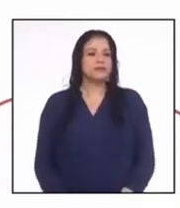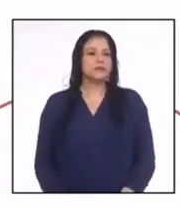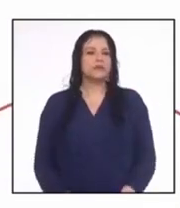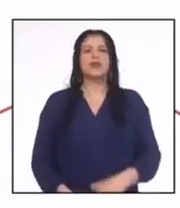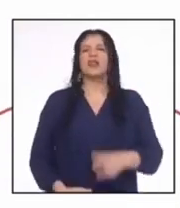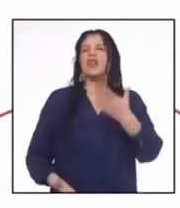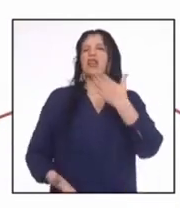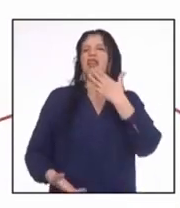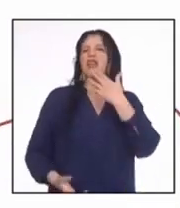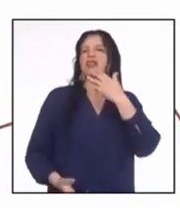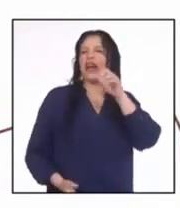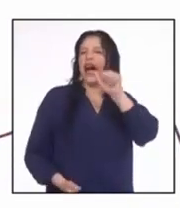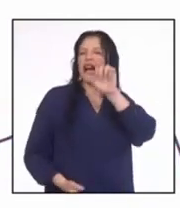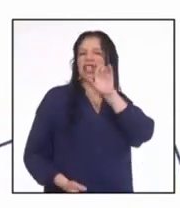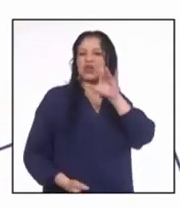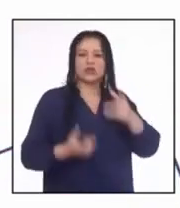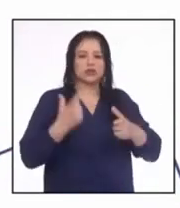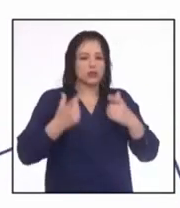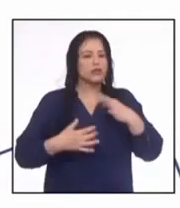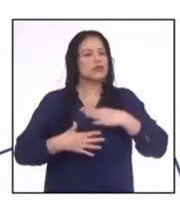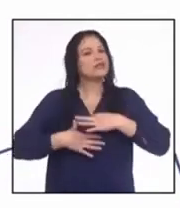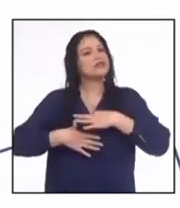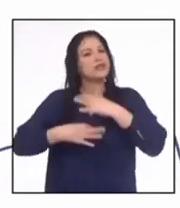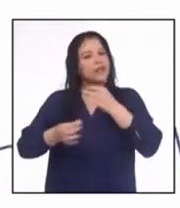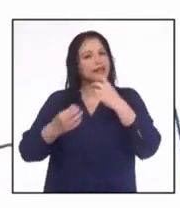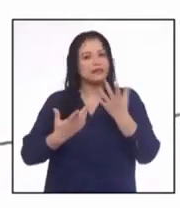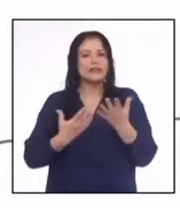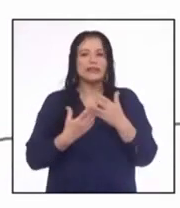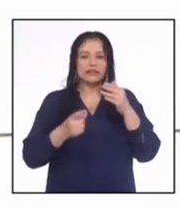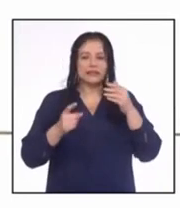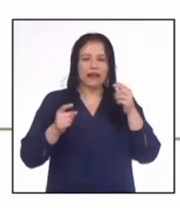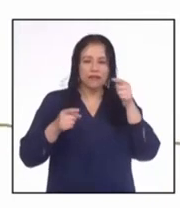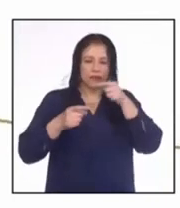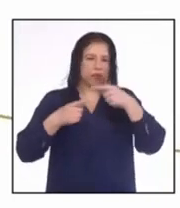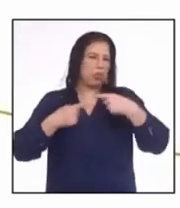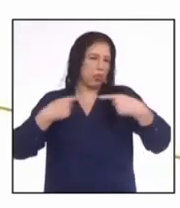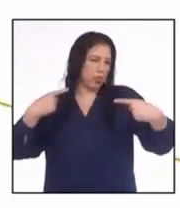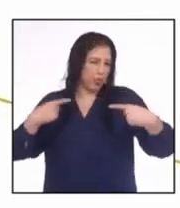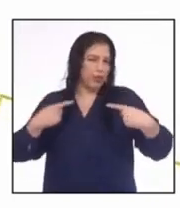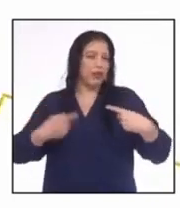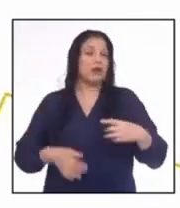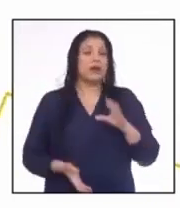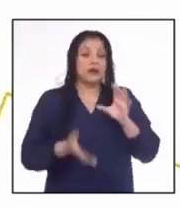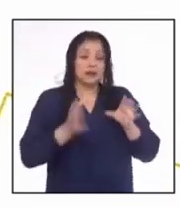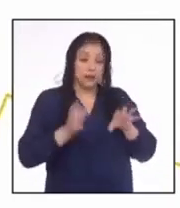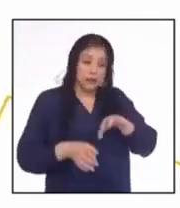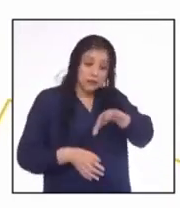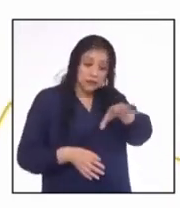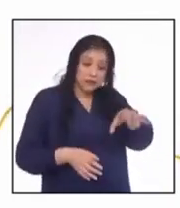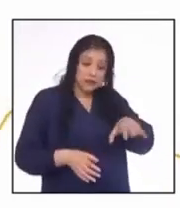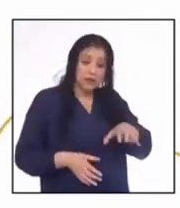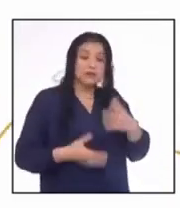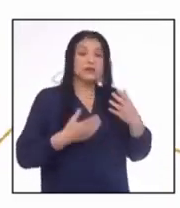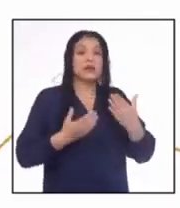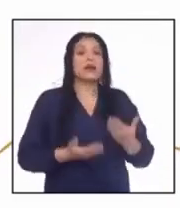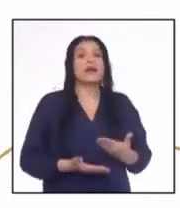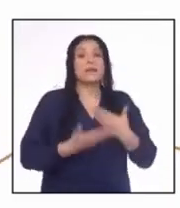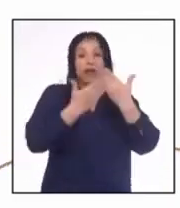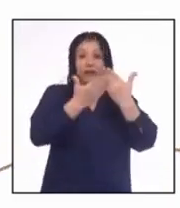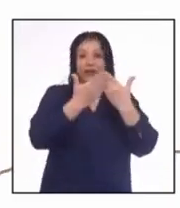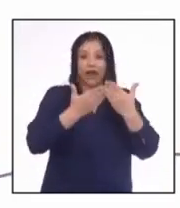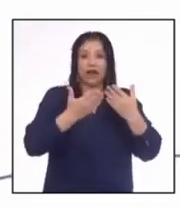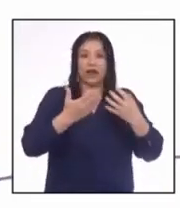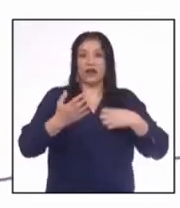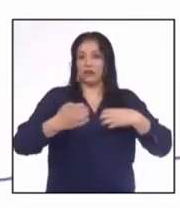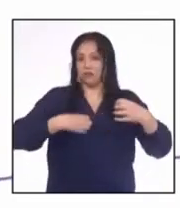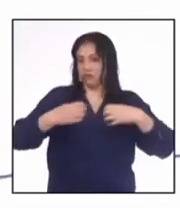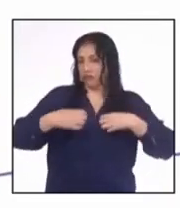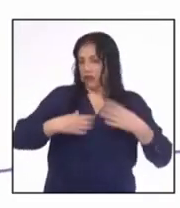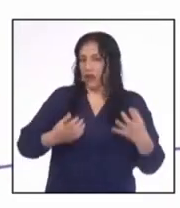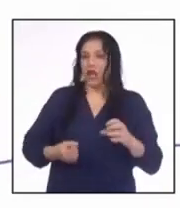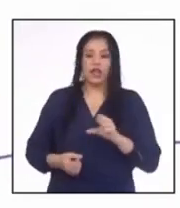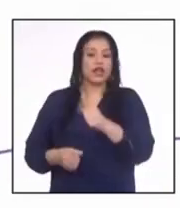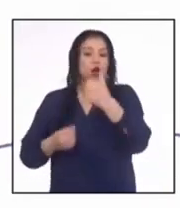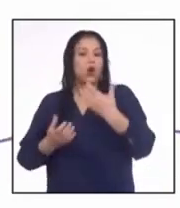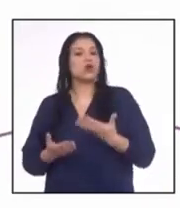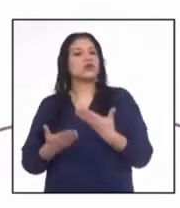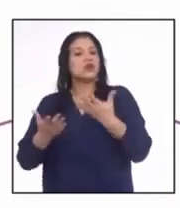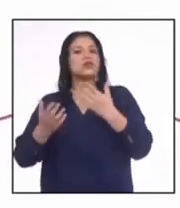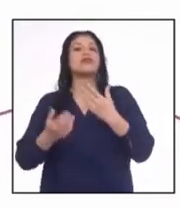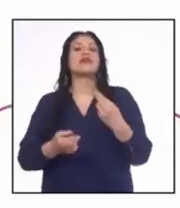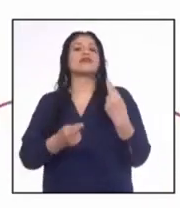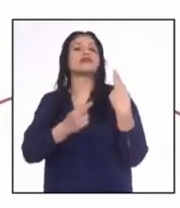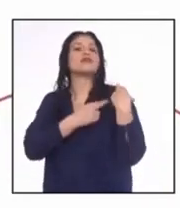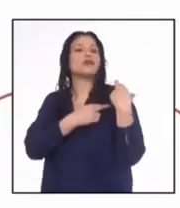Son aquellos cuyos intereses están directamente enfrentados. De un lado, los que plantean las demandas y del otro, los